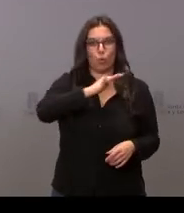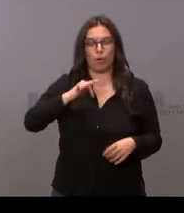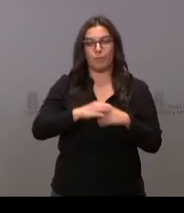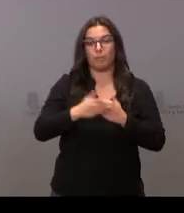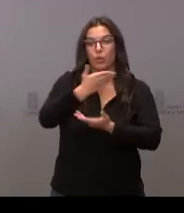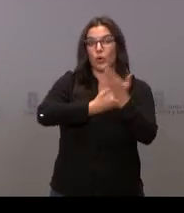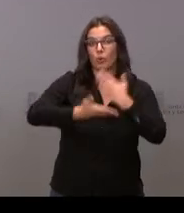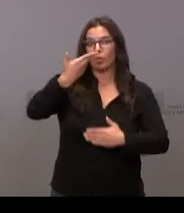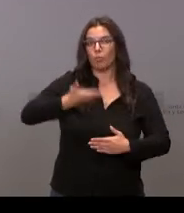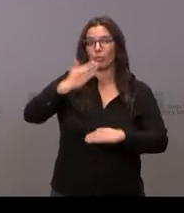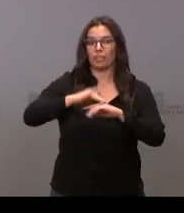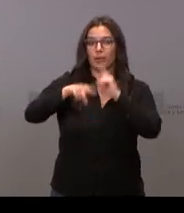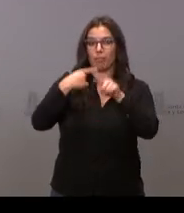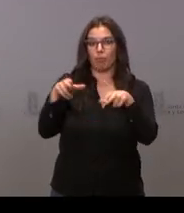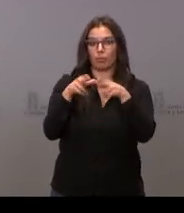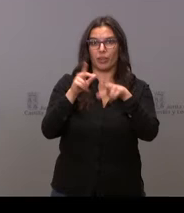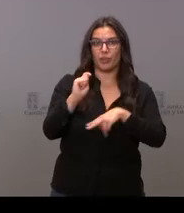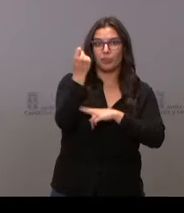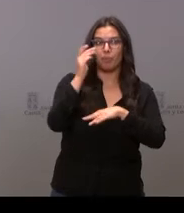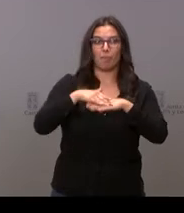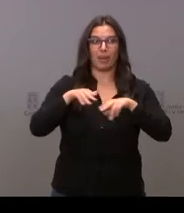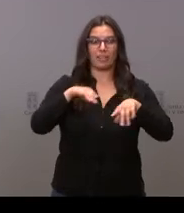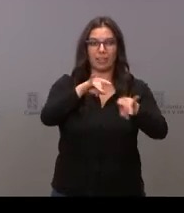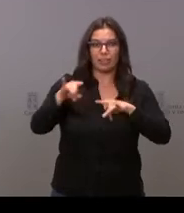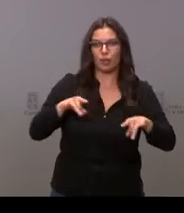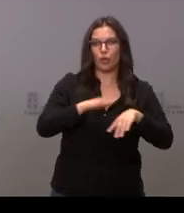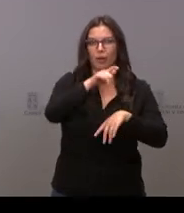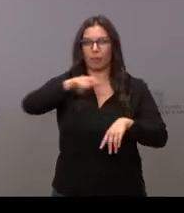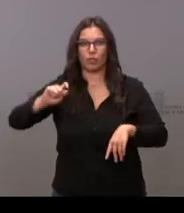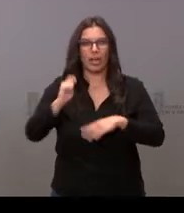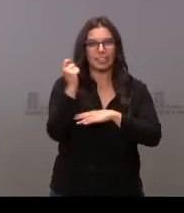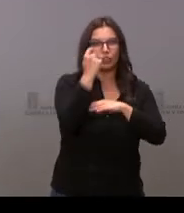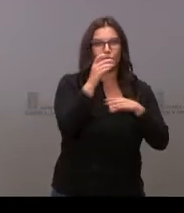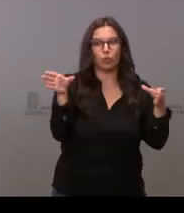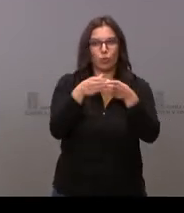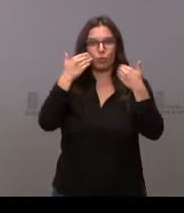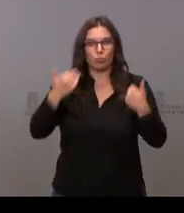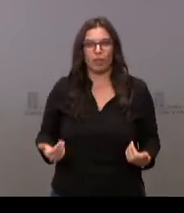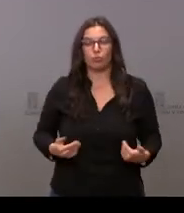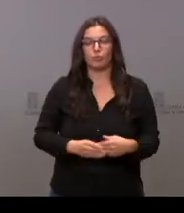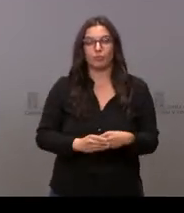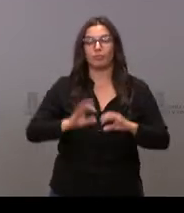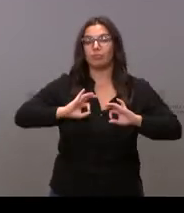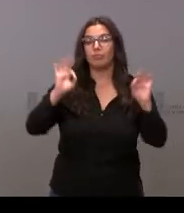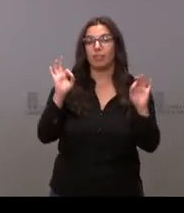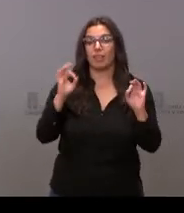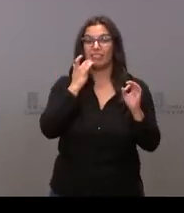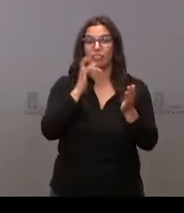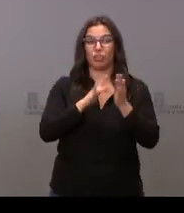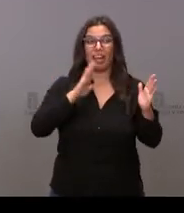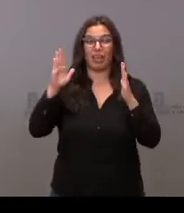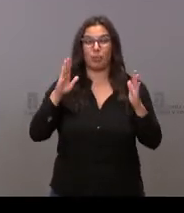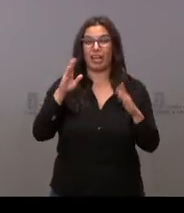éxito de las sociedades de los territorios de las personas de los grupos humanos especialmente en momentos de adversidad